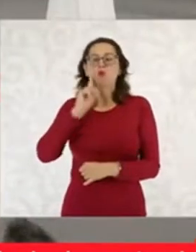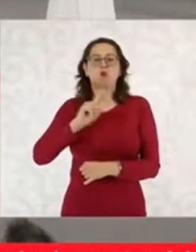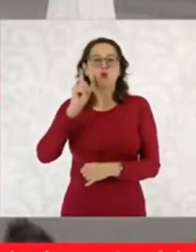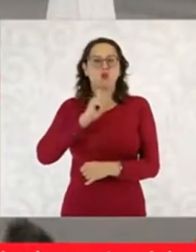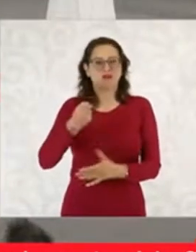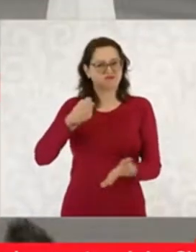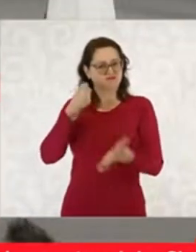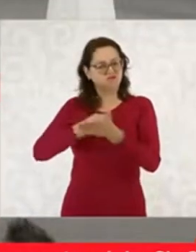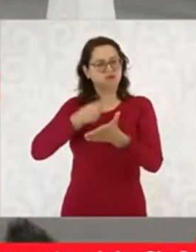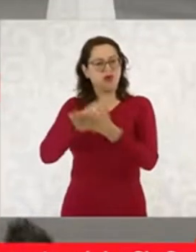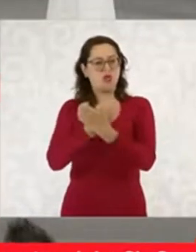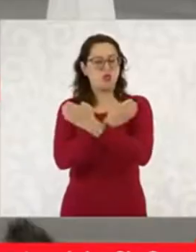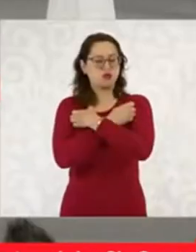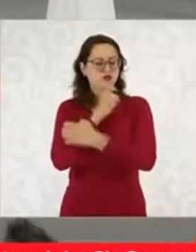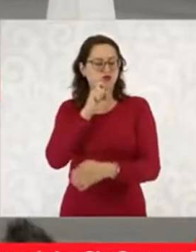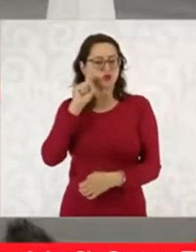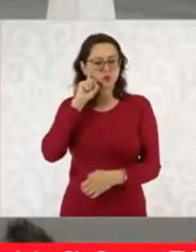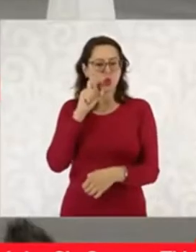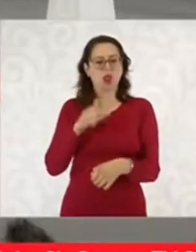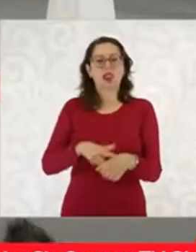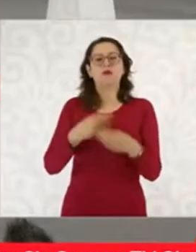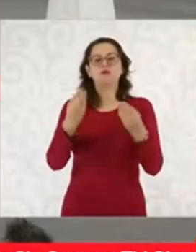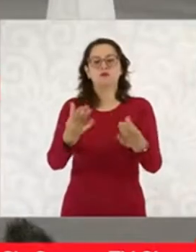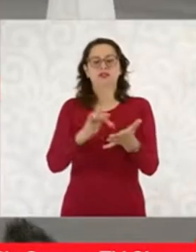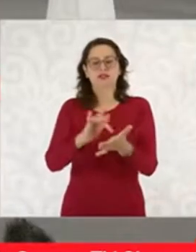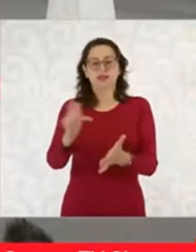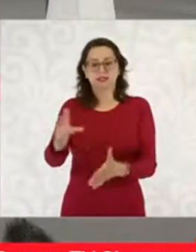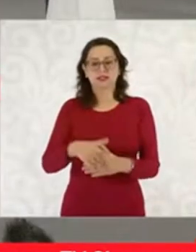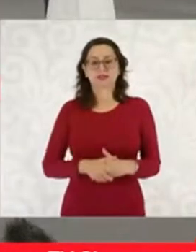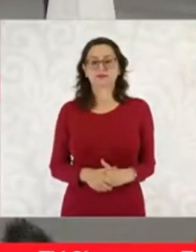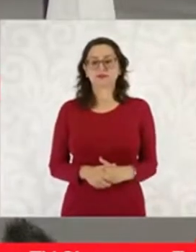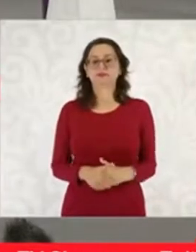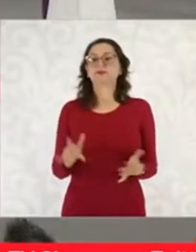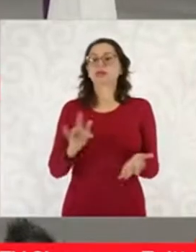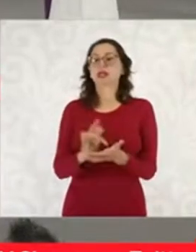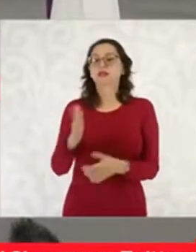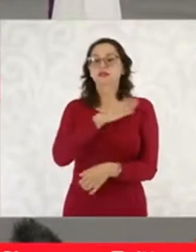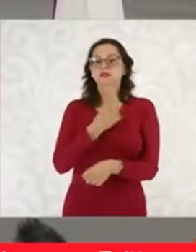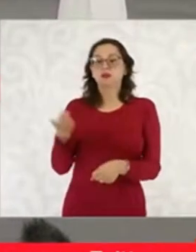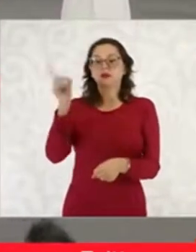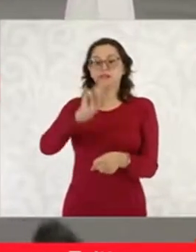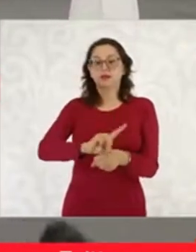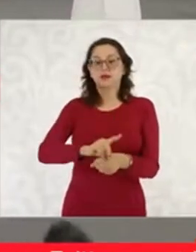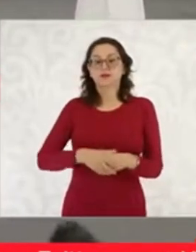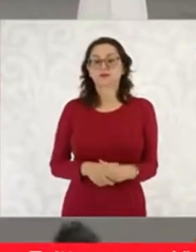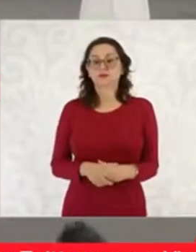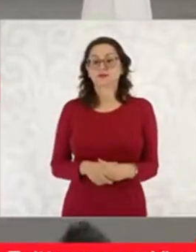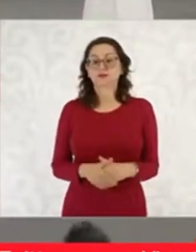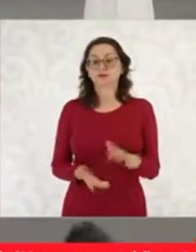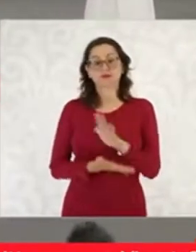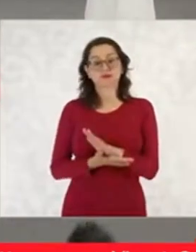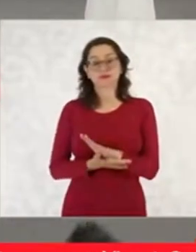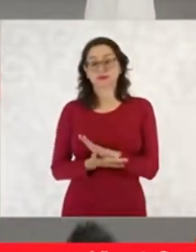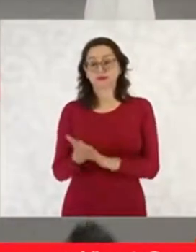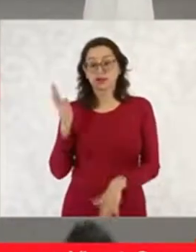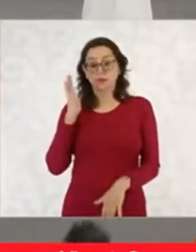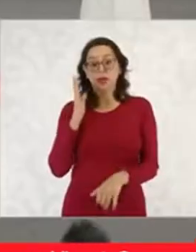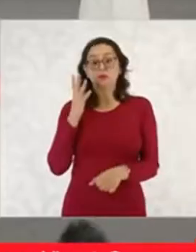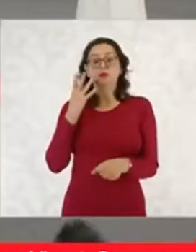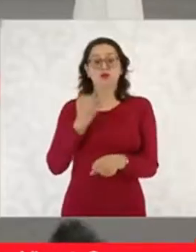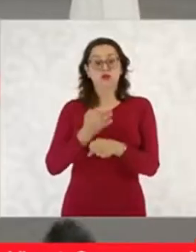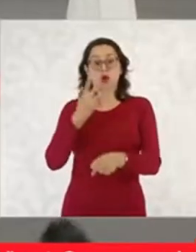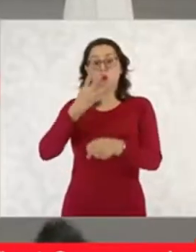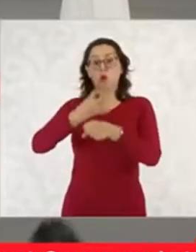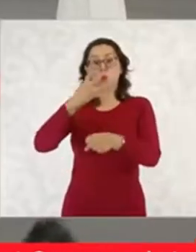la educación sexual en nuestro país. Muchísimas gracias. Gracias, buen día. Vamos a la cuarta sección del